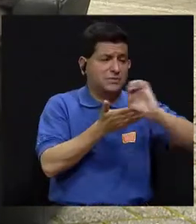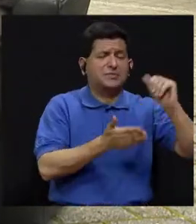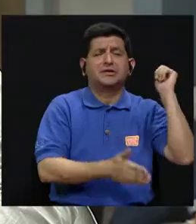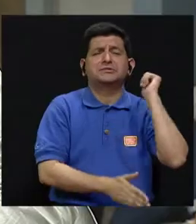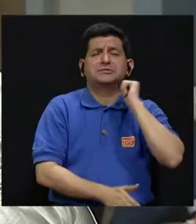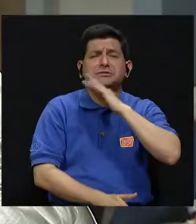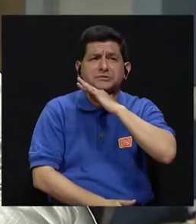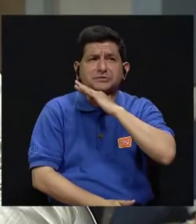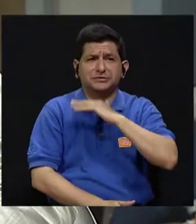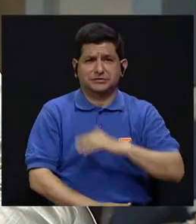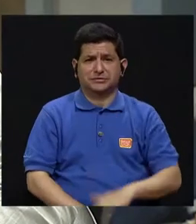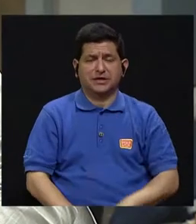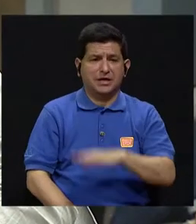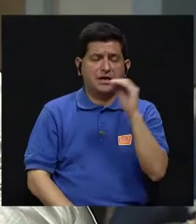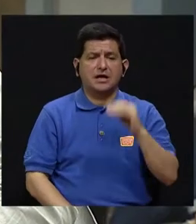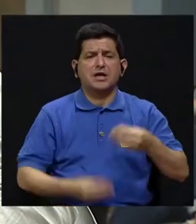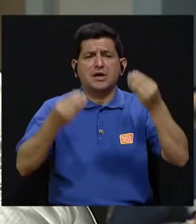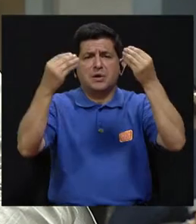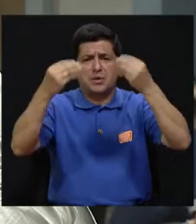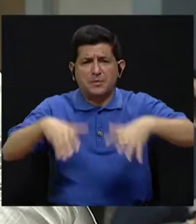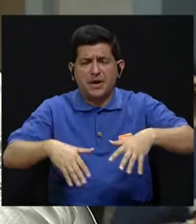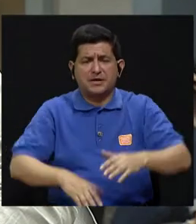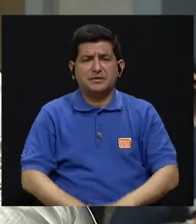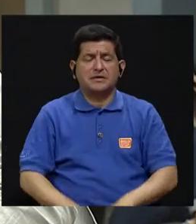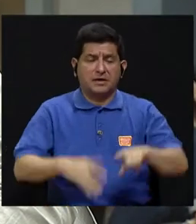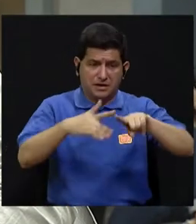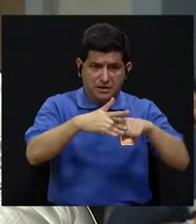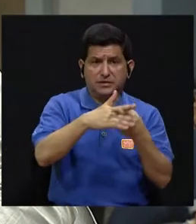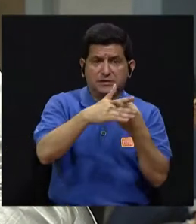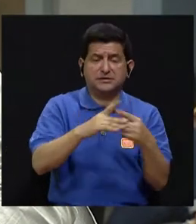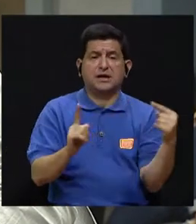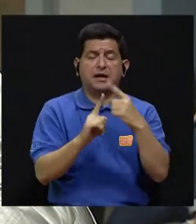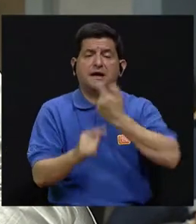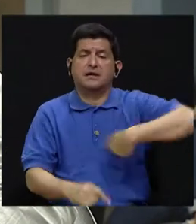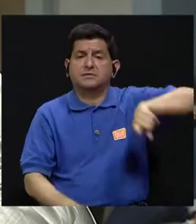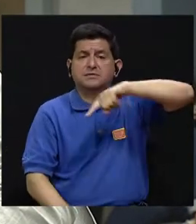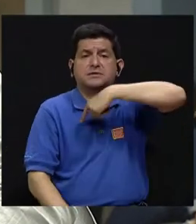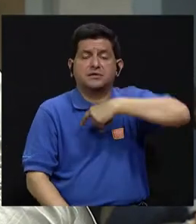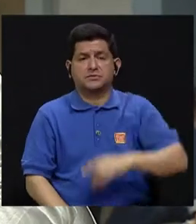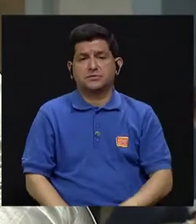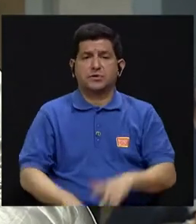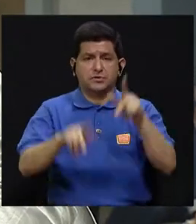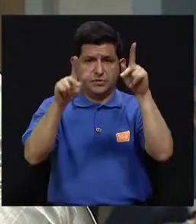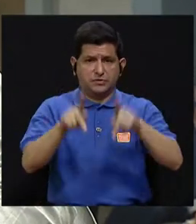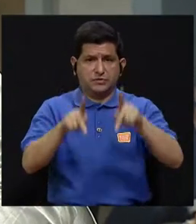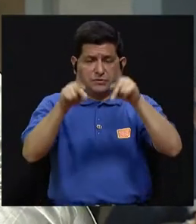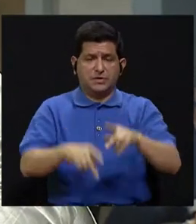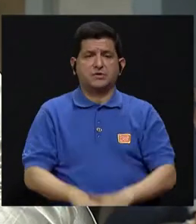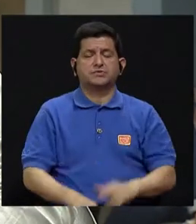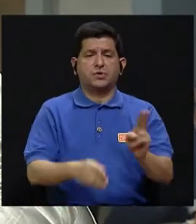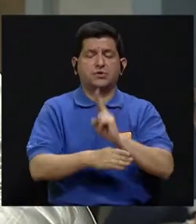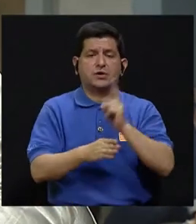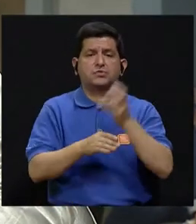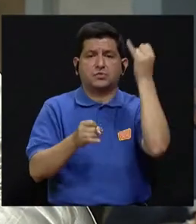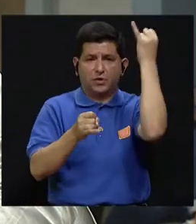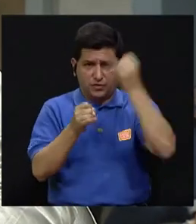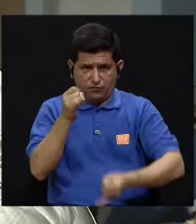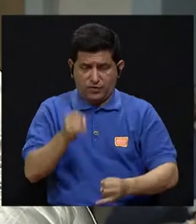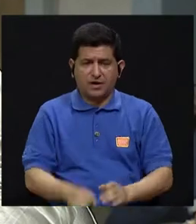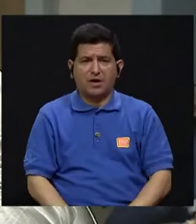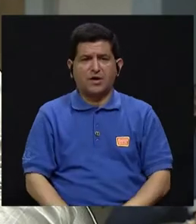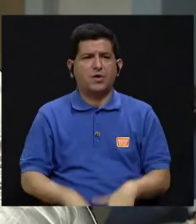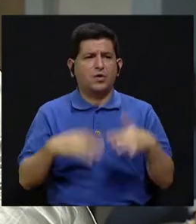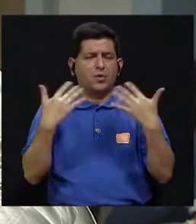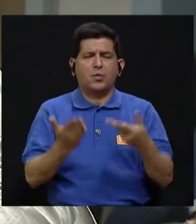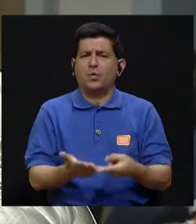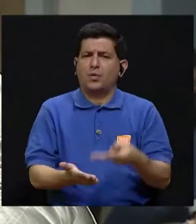prevenir la contaminación y el desperdicio desde su origen hasta nosotros, quienes somos los consumidores finales,